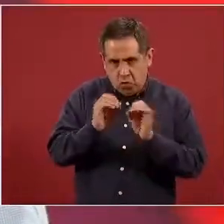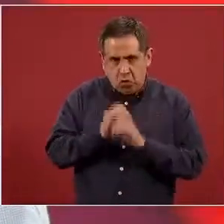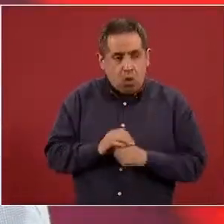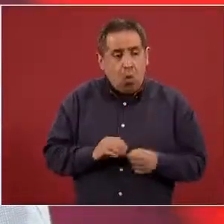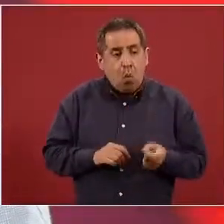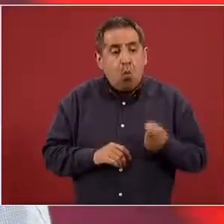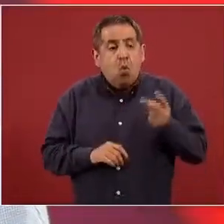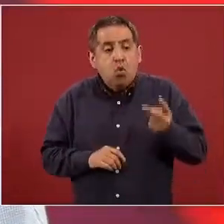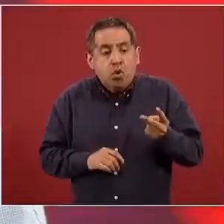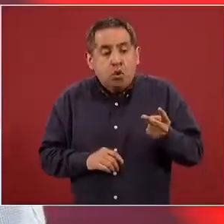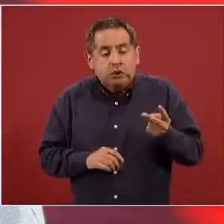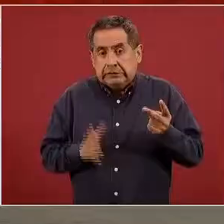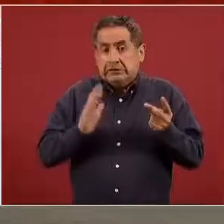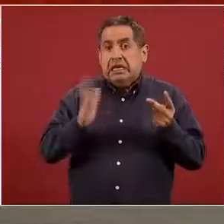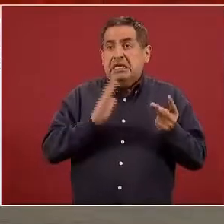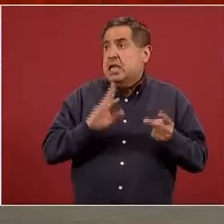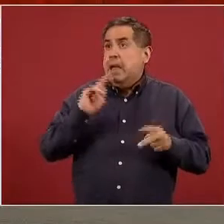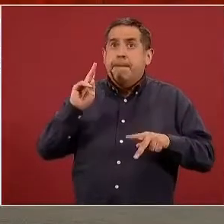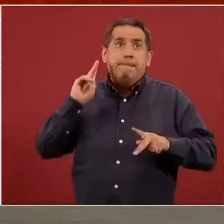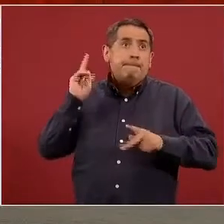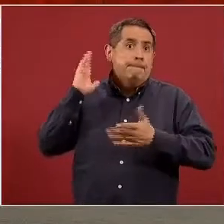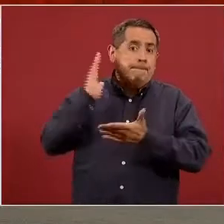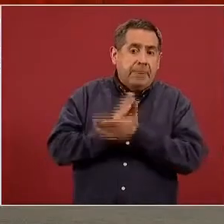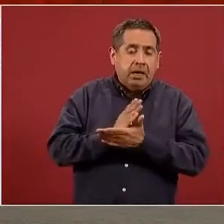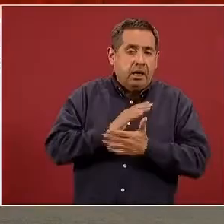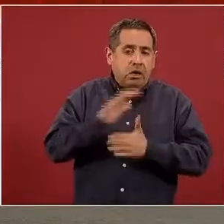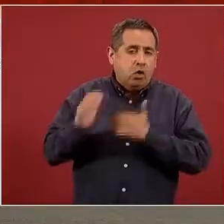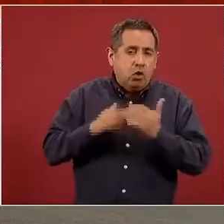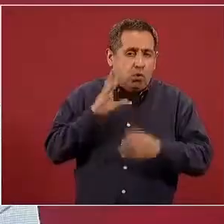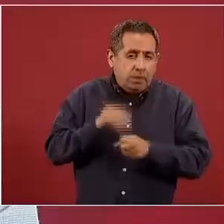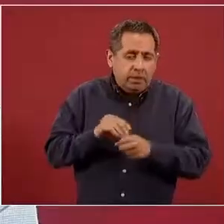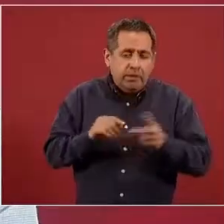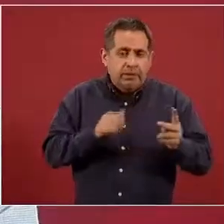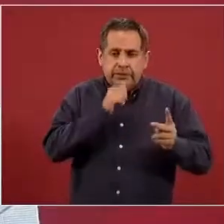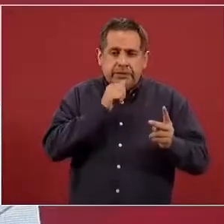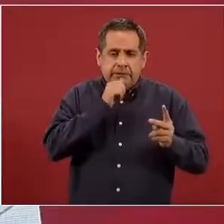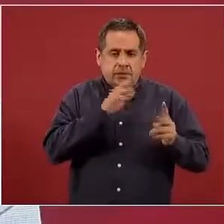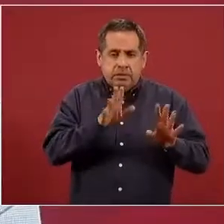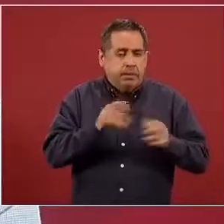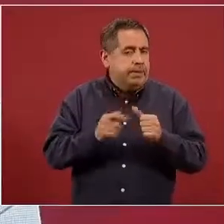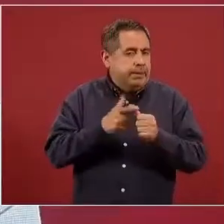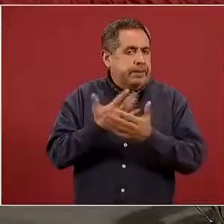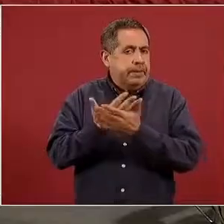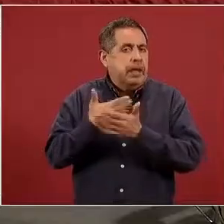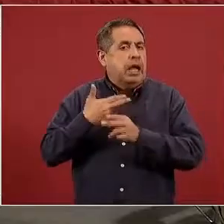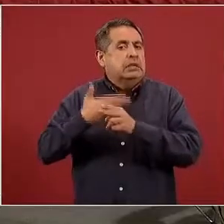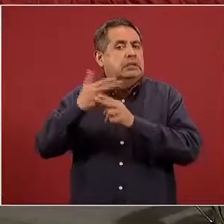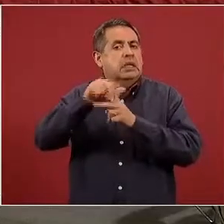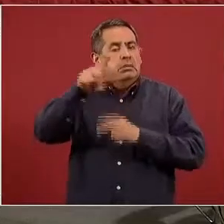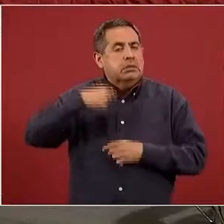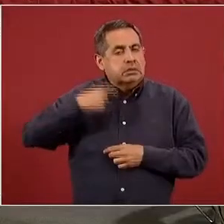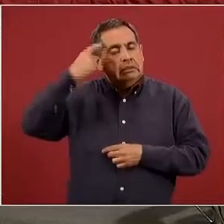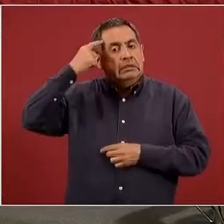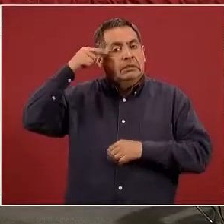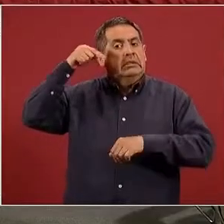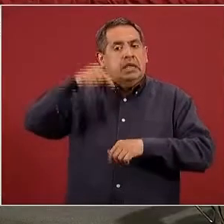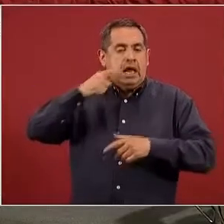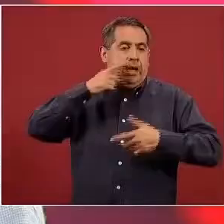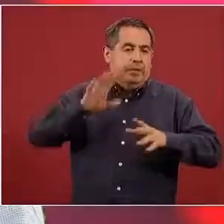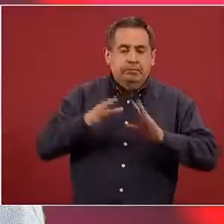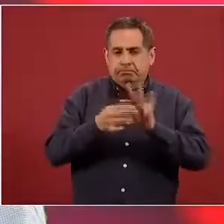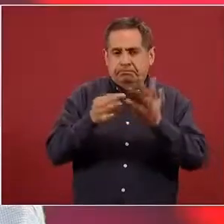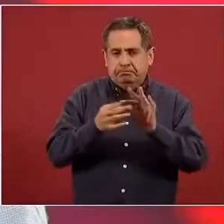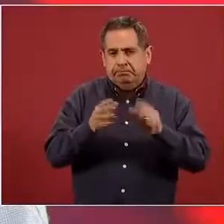tener un segundo persona voluntaria con esta afección se puede arribar a esa conclusión y,